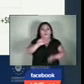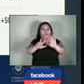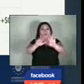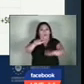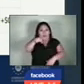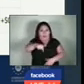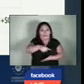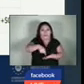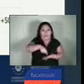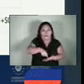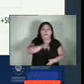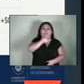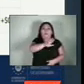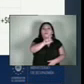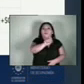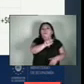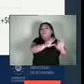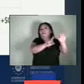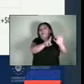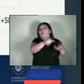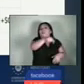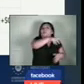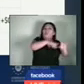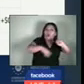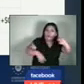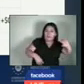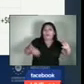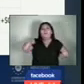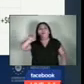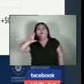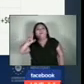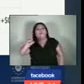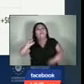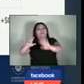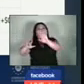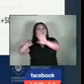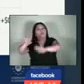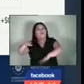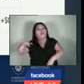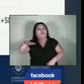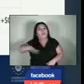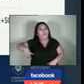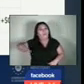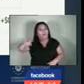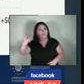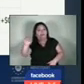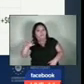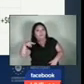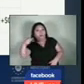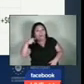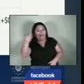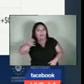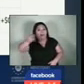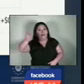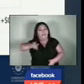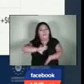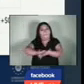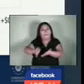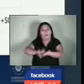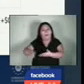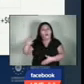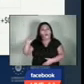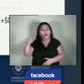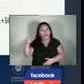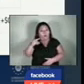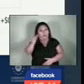en la zona central 3 86 en la zona occidental y 389 es lo que usted debería de estar pagando en la zona oriental